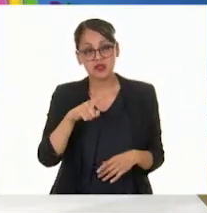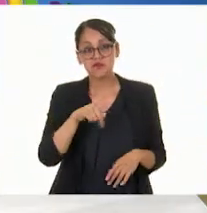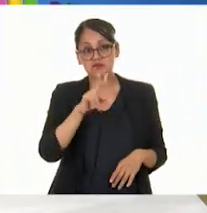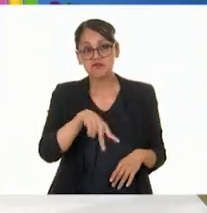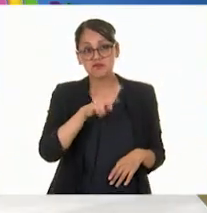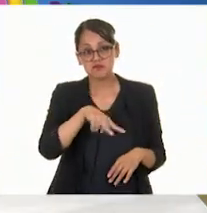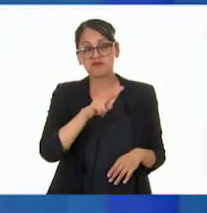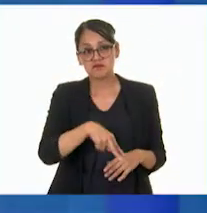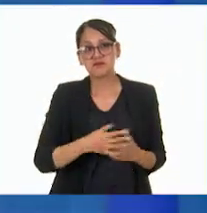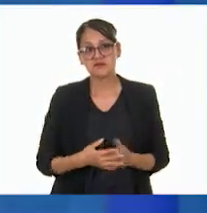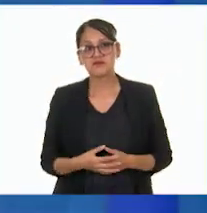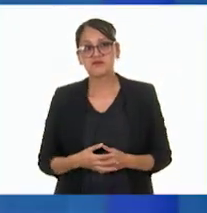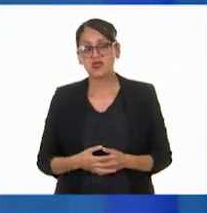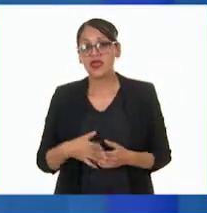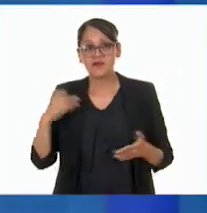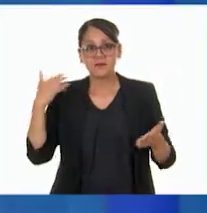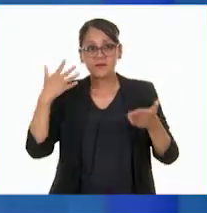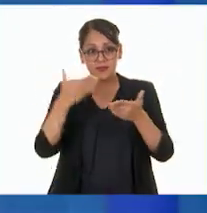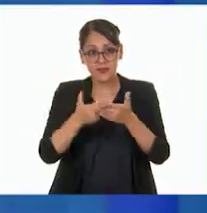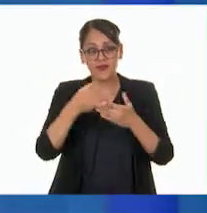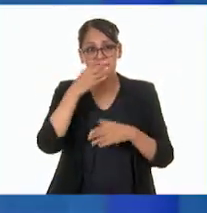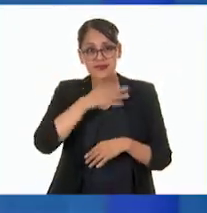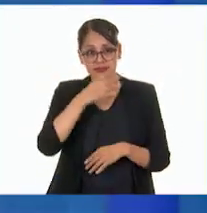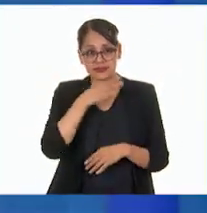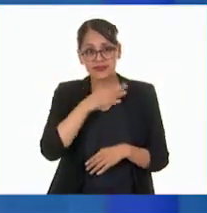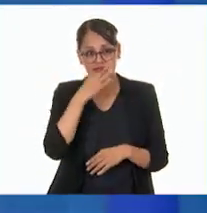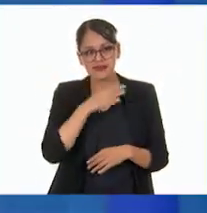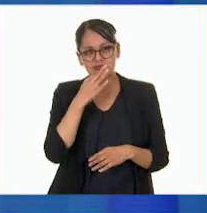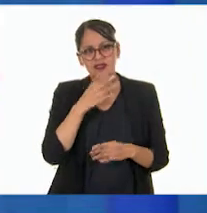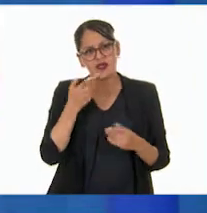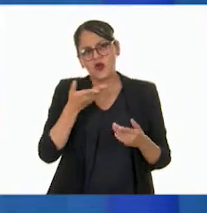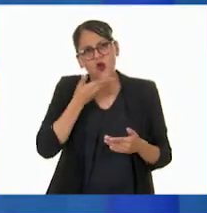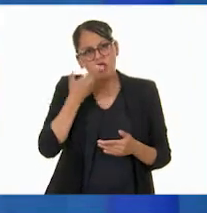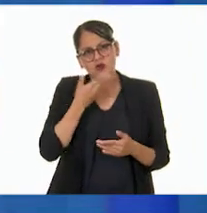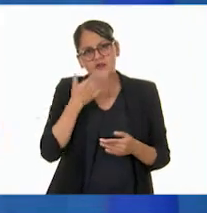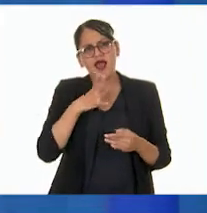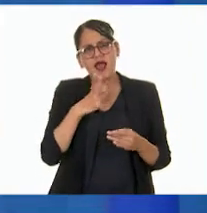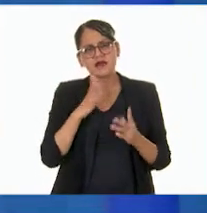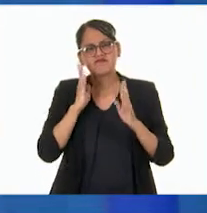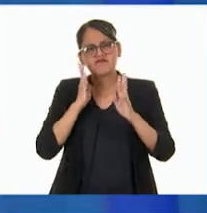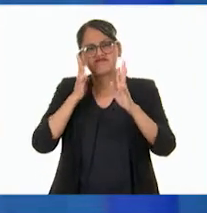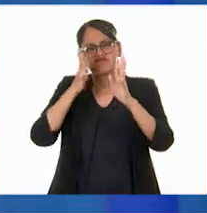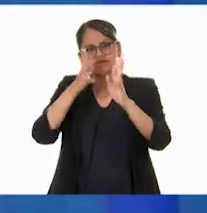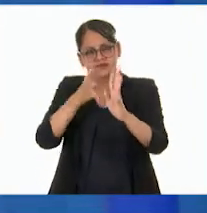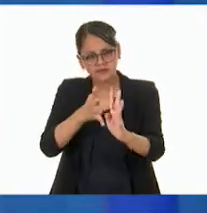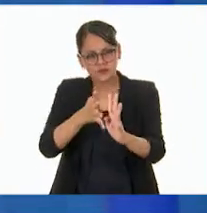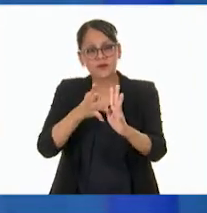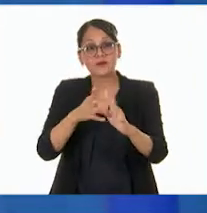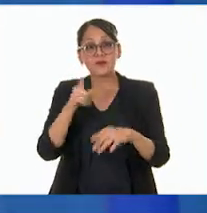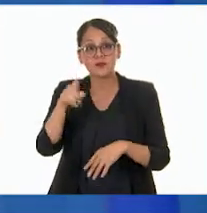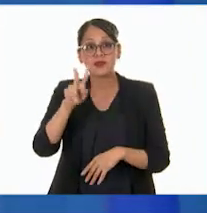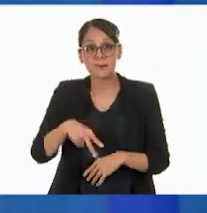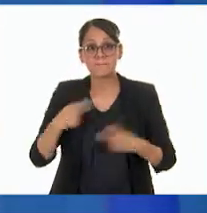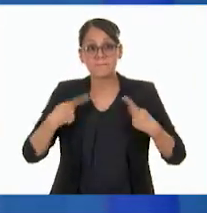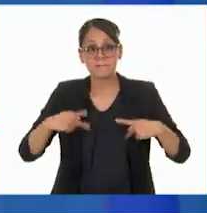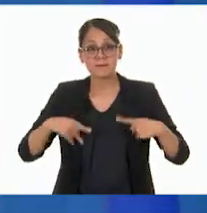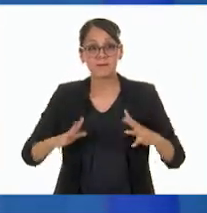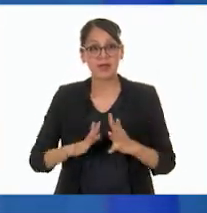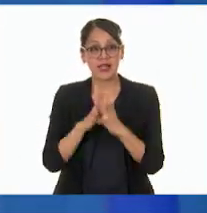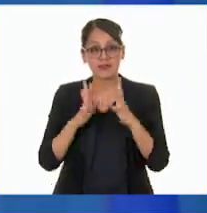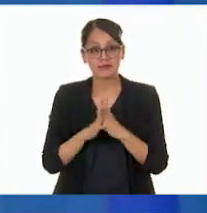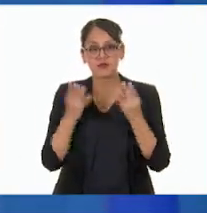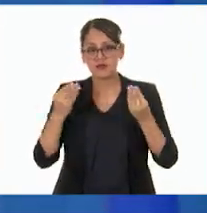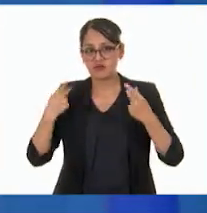lejos de la verdad. Durante las fiestas solía haber procesiones muy impresionantes en las que participaban muchos